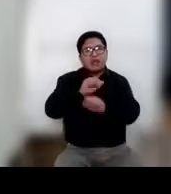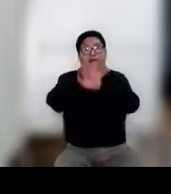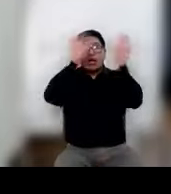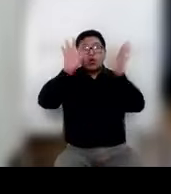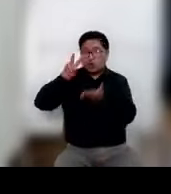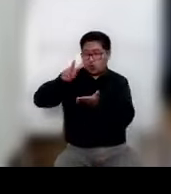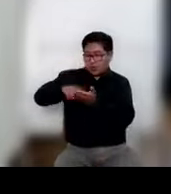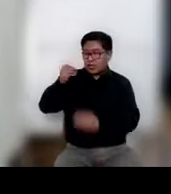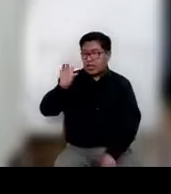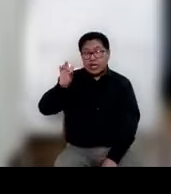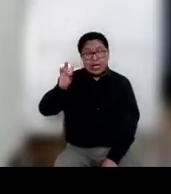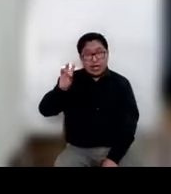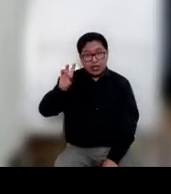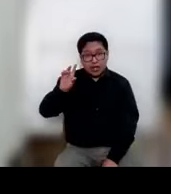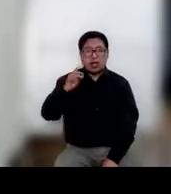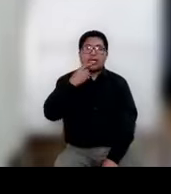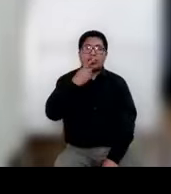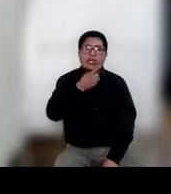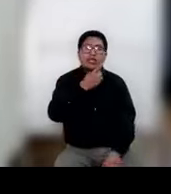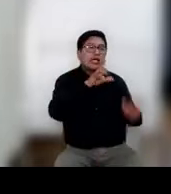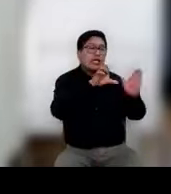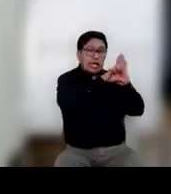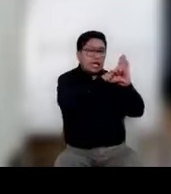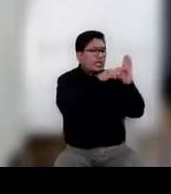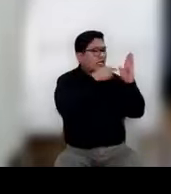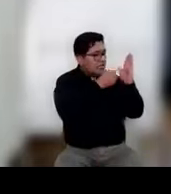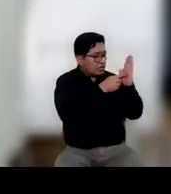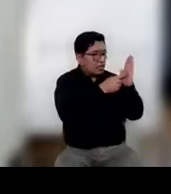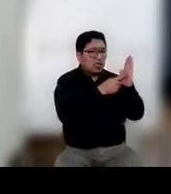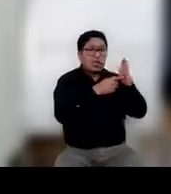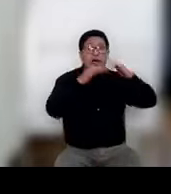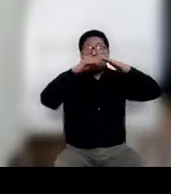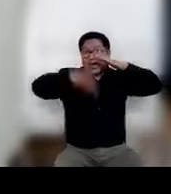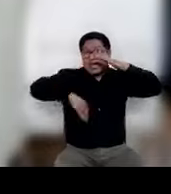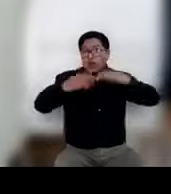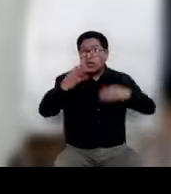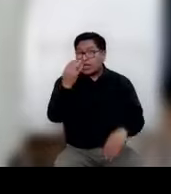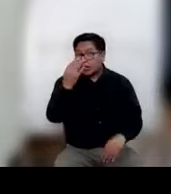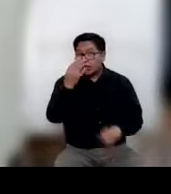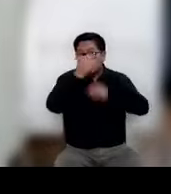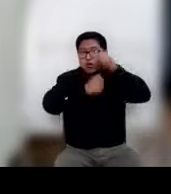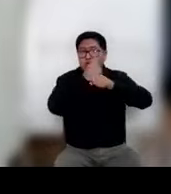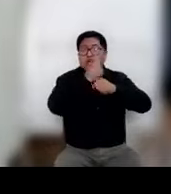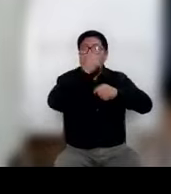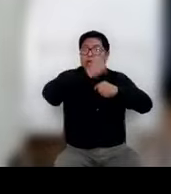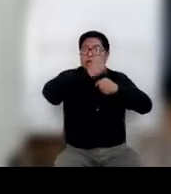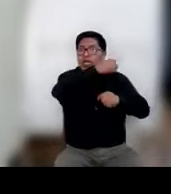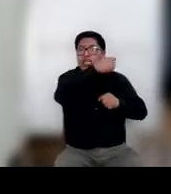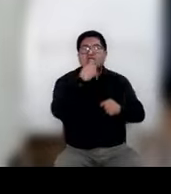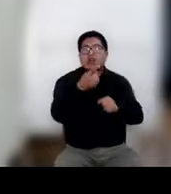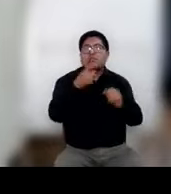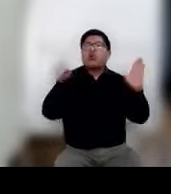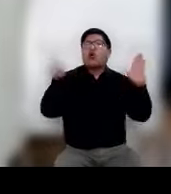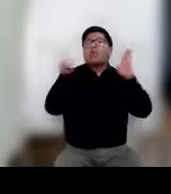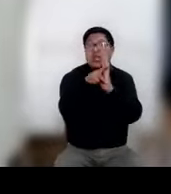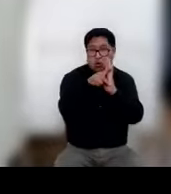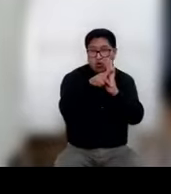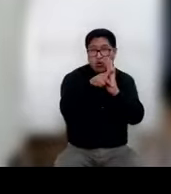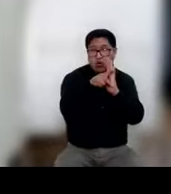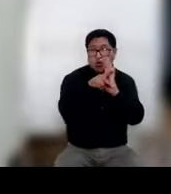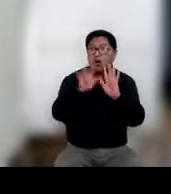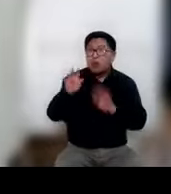esa parte está anulada está prohibido que los niños menores de 14 años trabajen salgamos a la calle hay niños que desde los 78